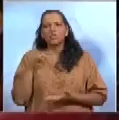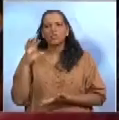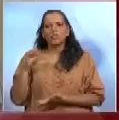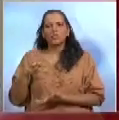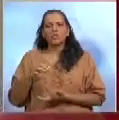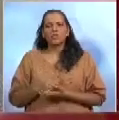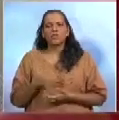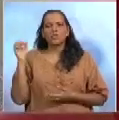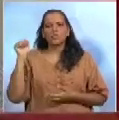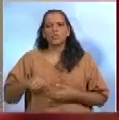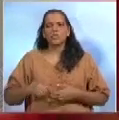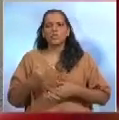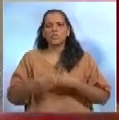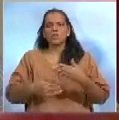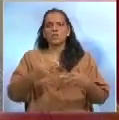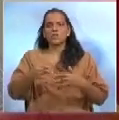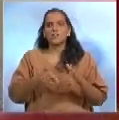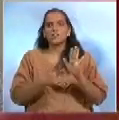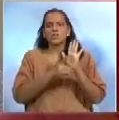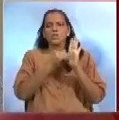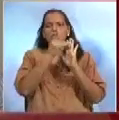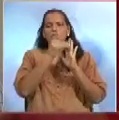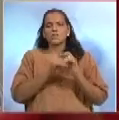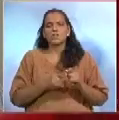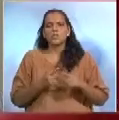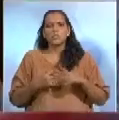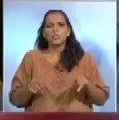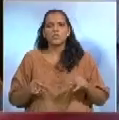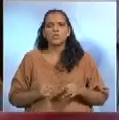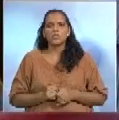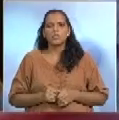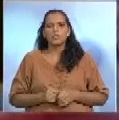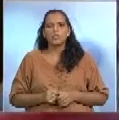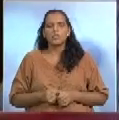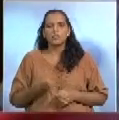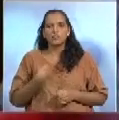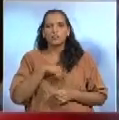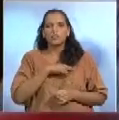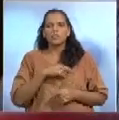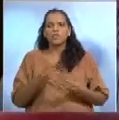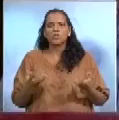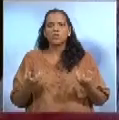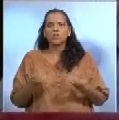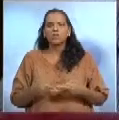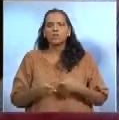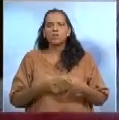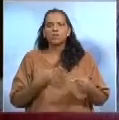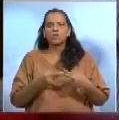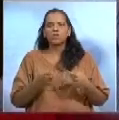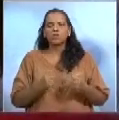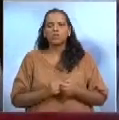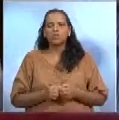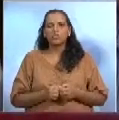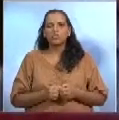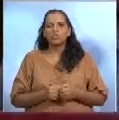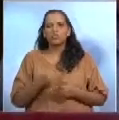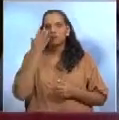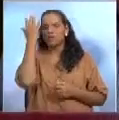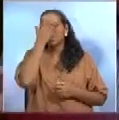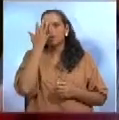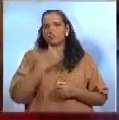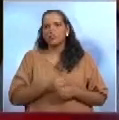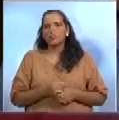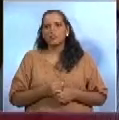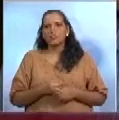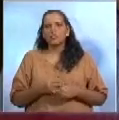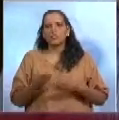provincia pueda salir adelante en el desarrollo en las distintas cámaras. Nosotros queremos construir un Esmeraldas